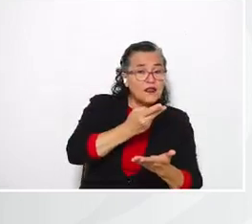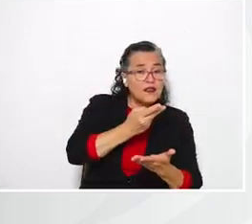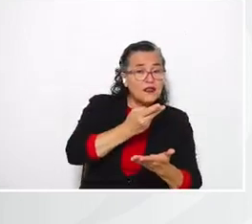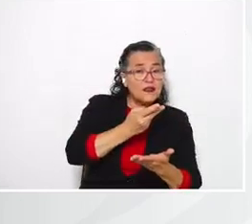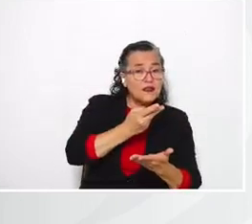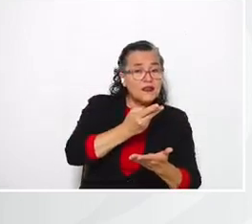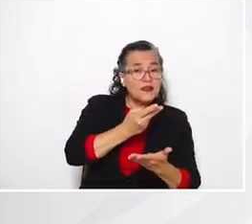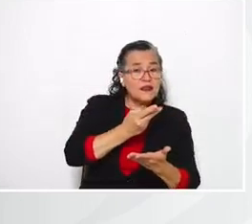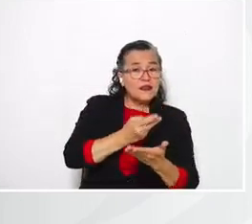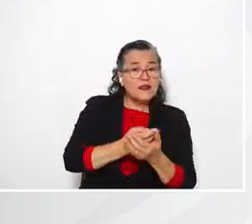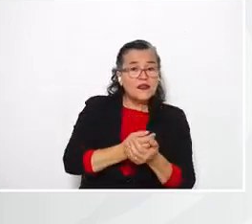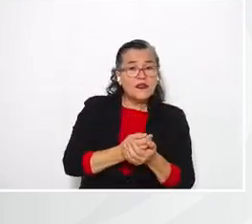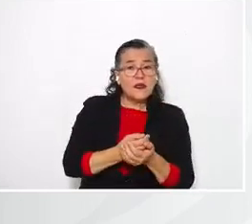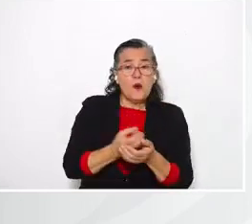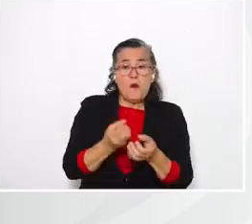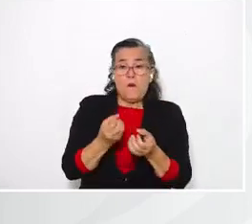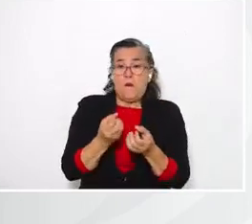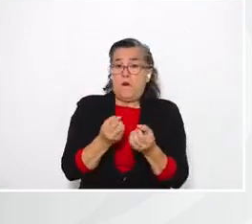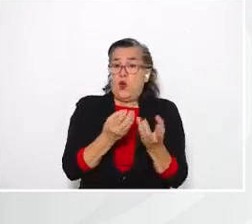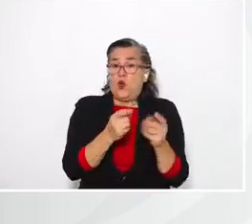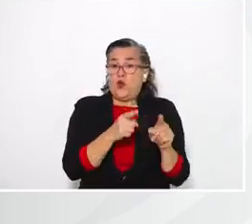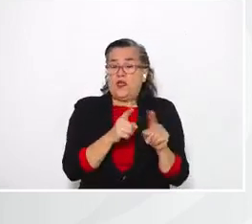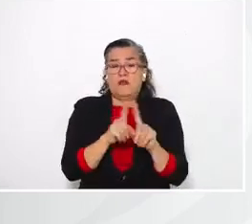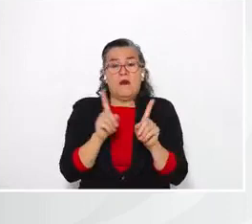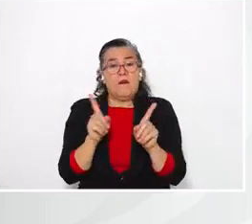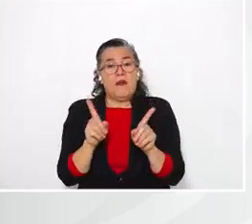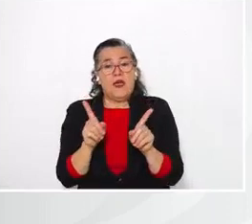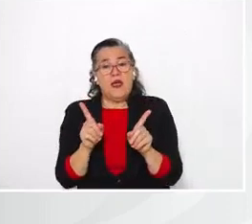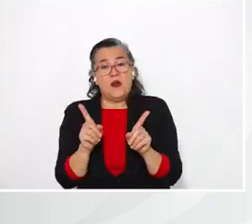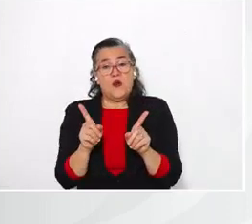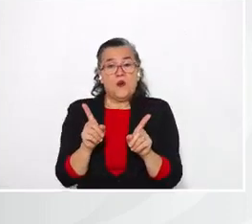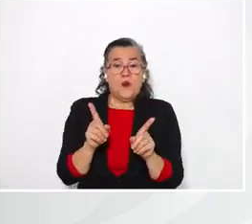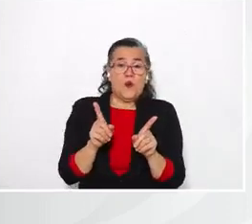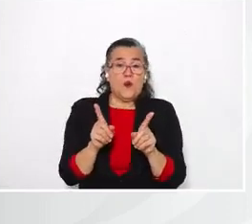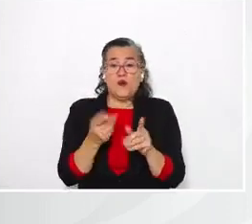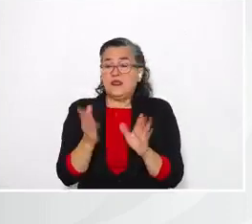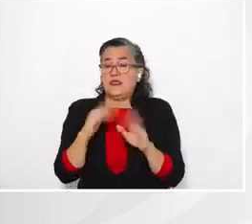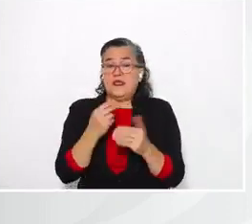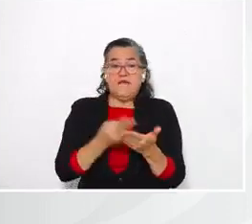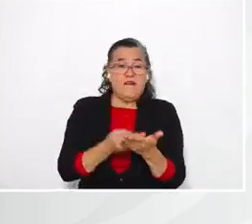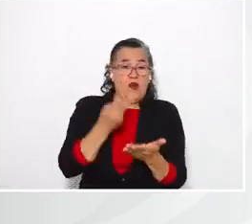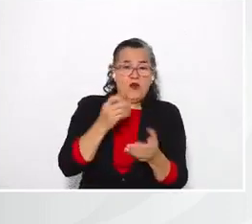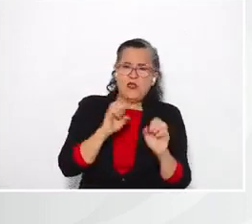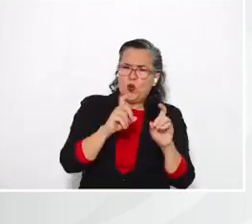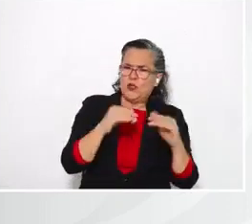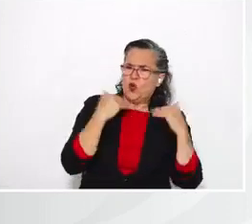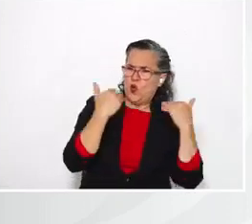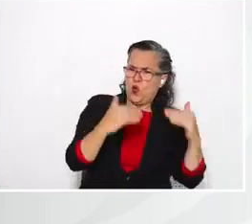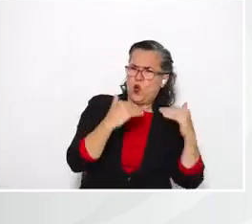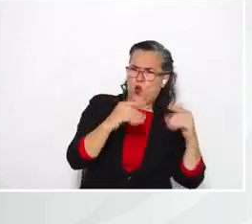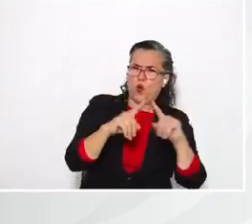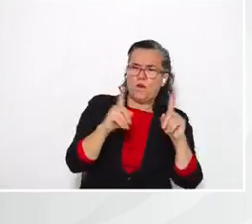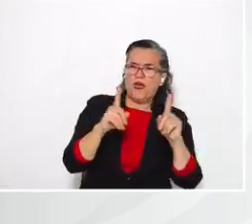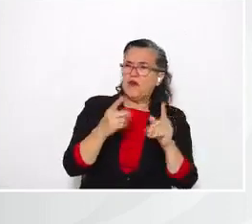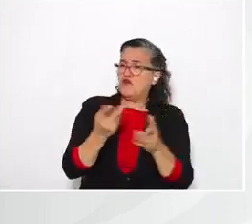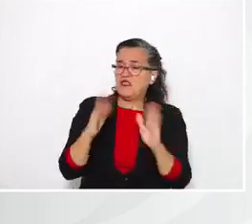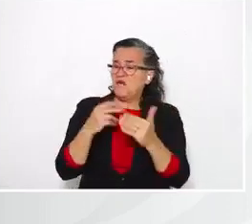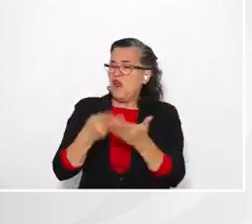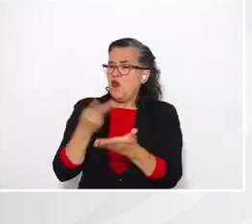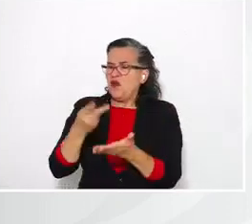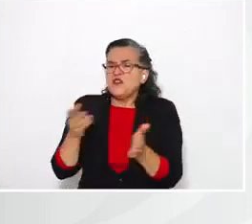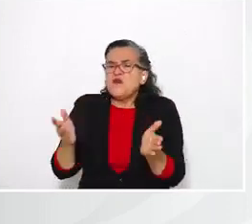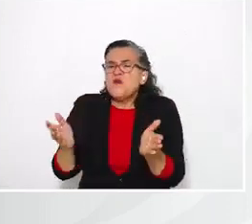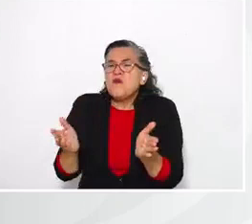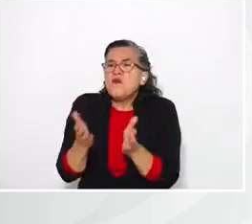tan productiva como es, pero parece que sin valores más bien estamos